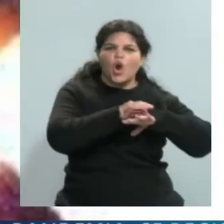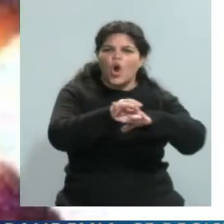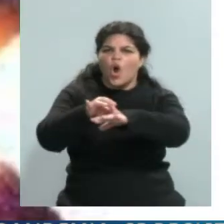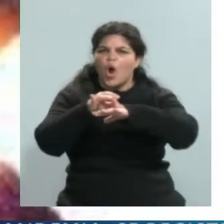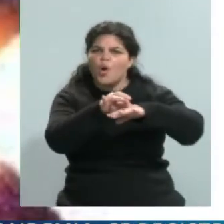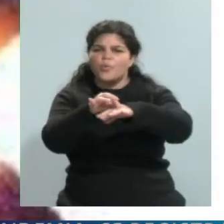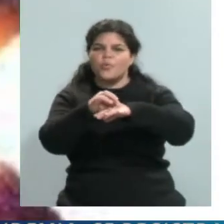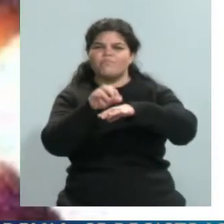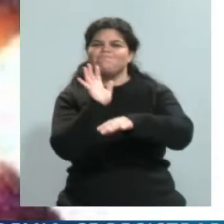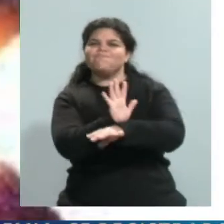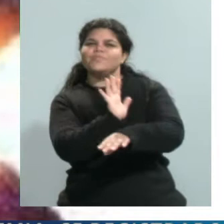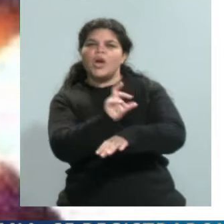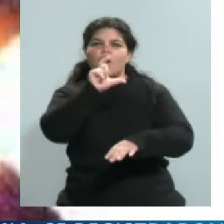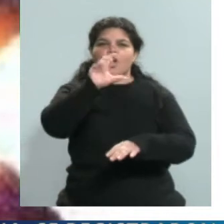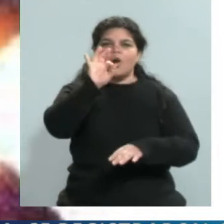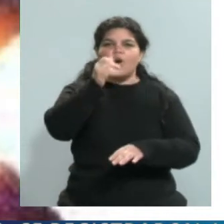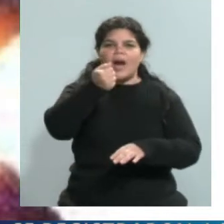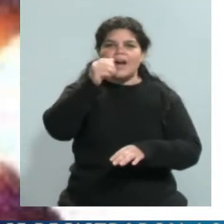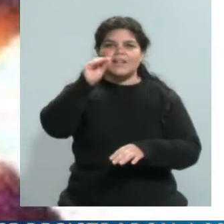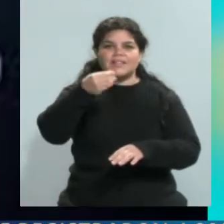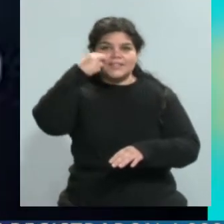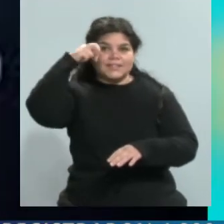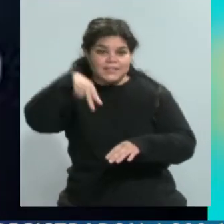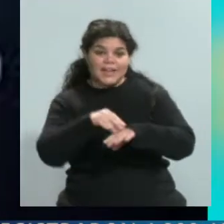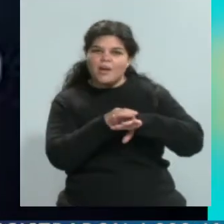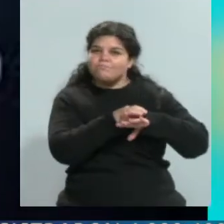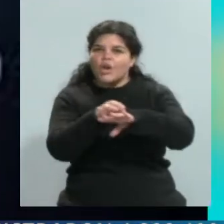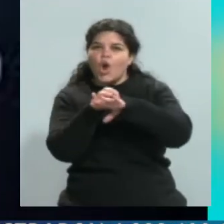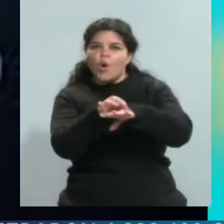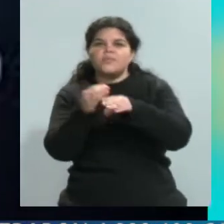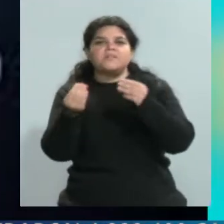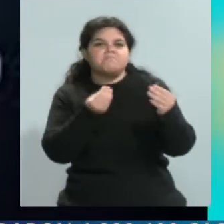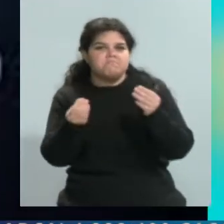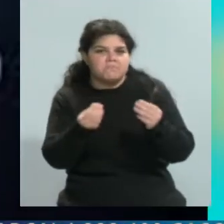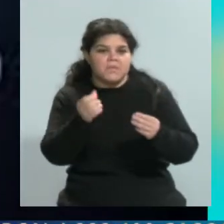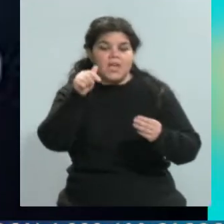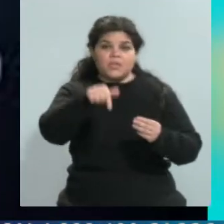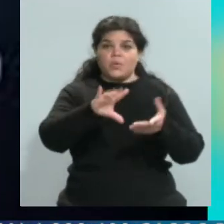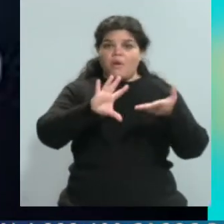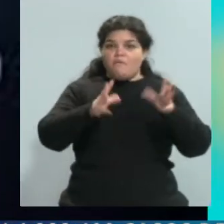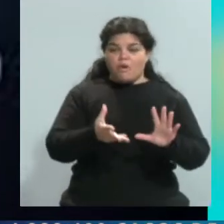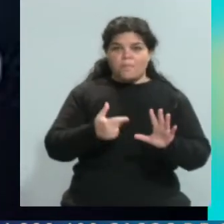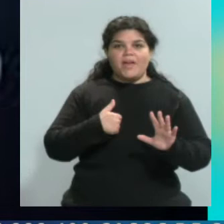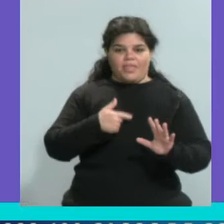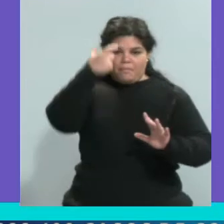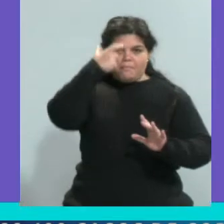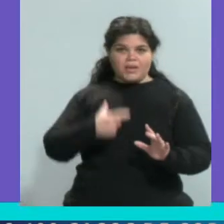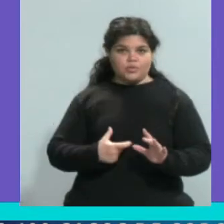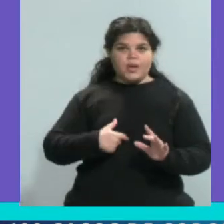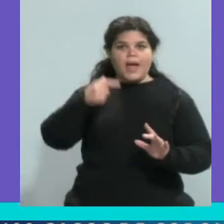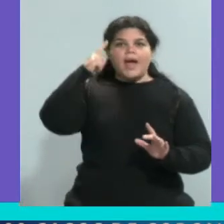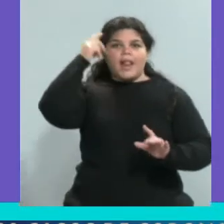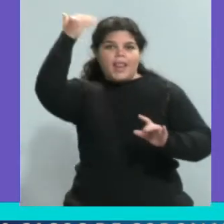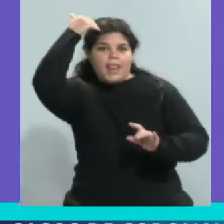es una esencia, una mezcla entre mentoring, el coaching ontológico y un poco de programación